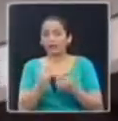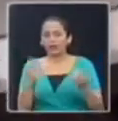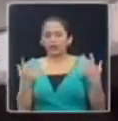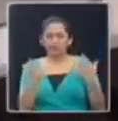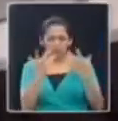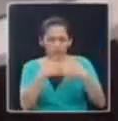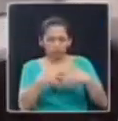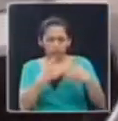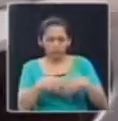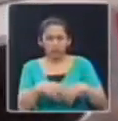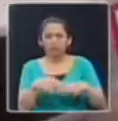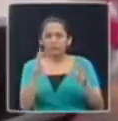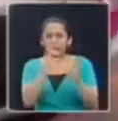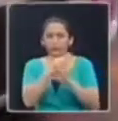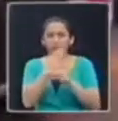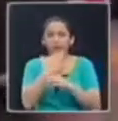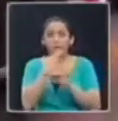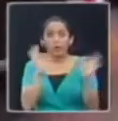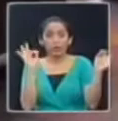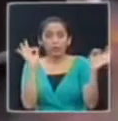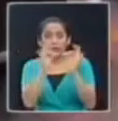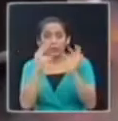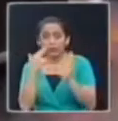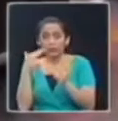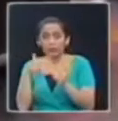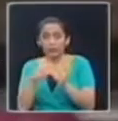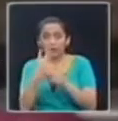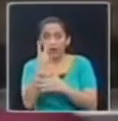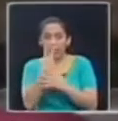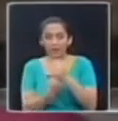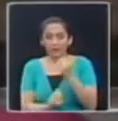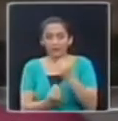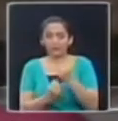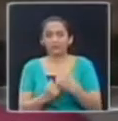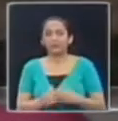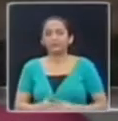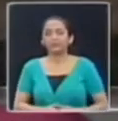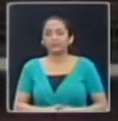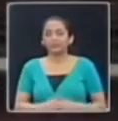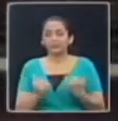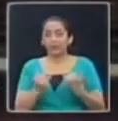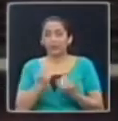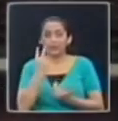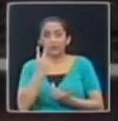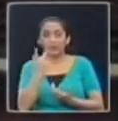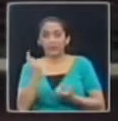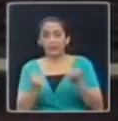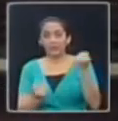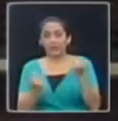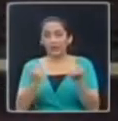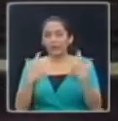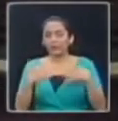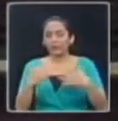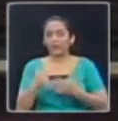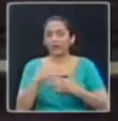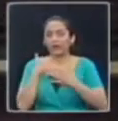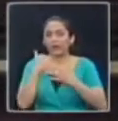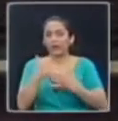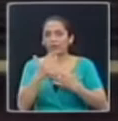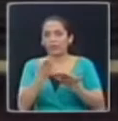con impacto ambiental cercano a cero. Kia marca de esta forma un nuevo hito de conducción sostenible